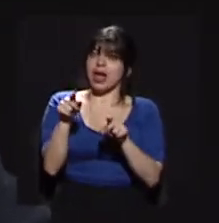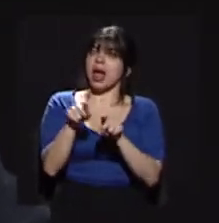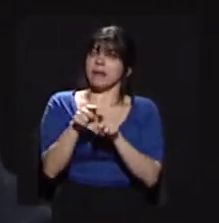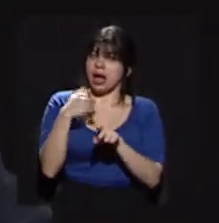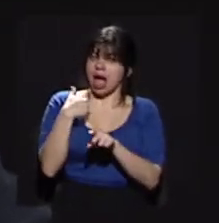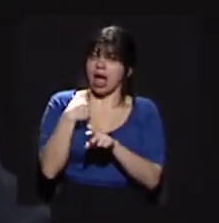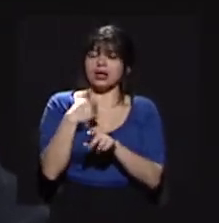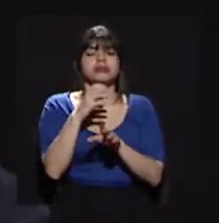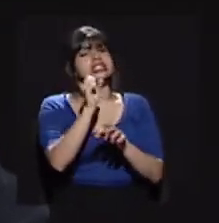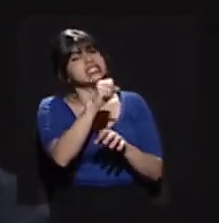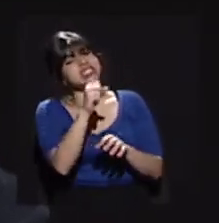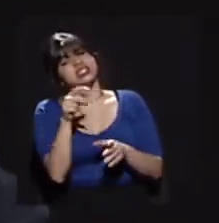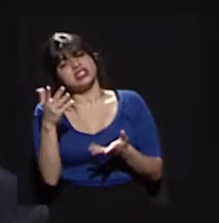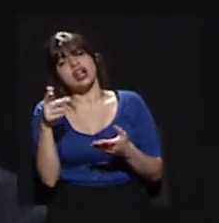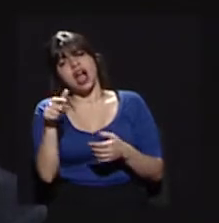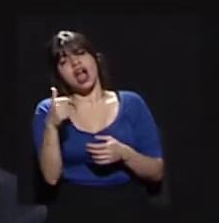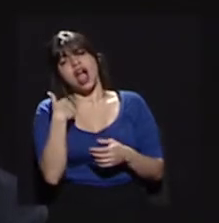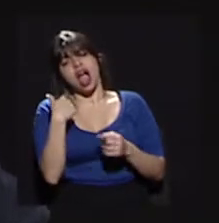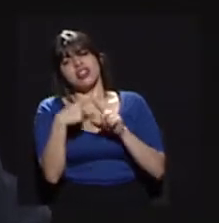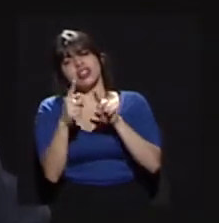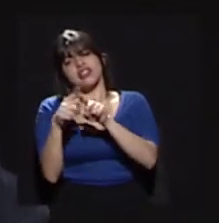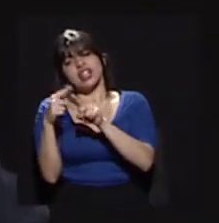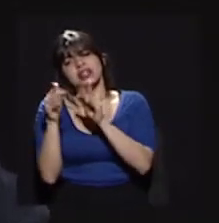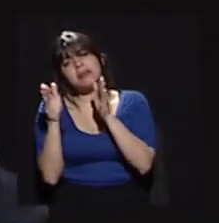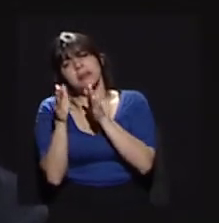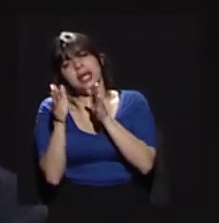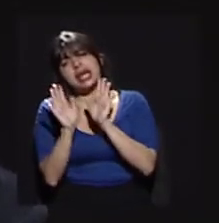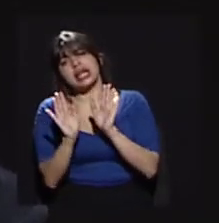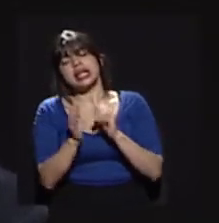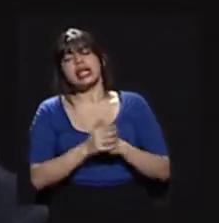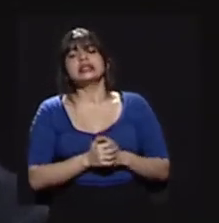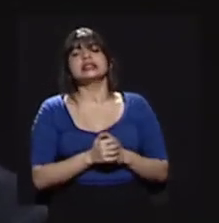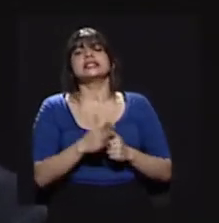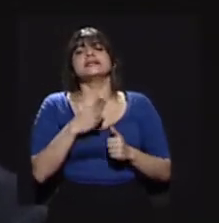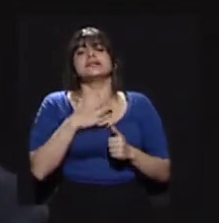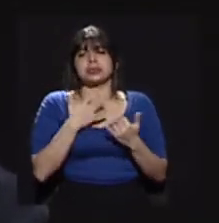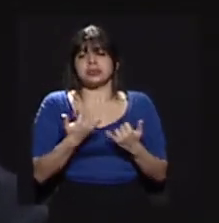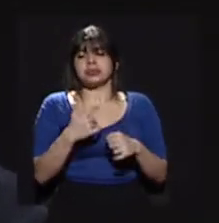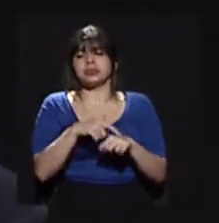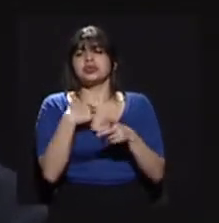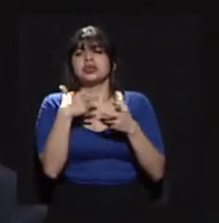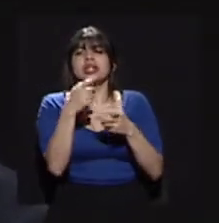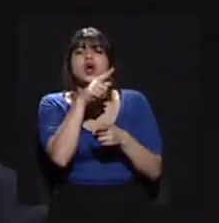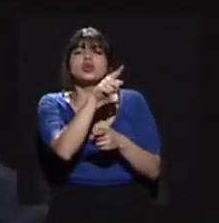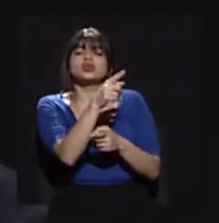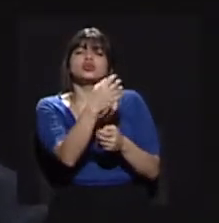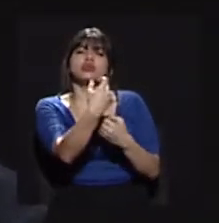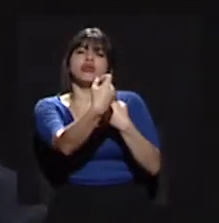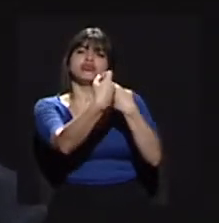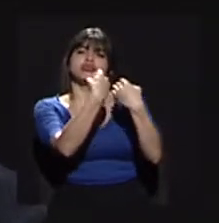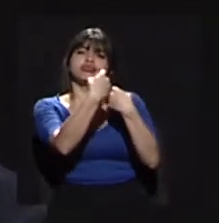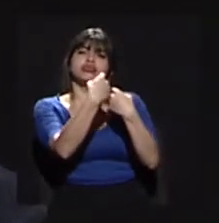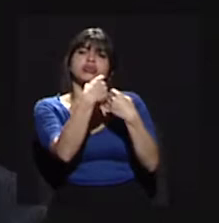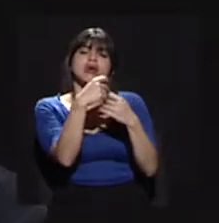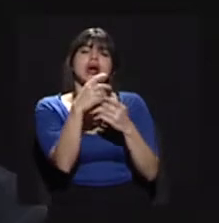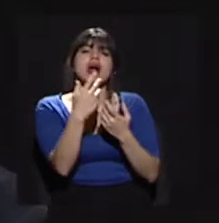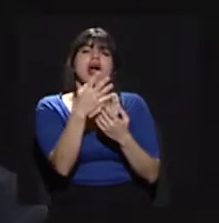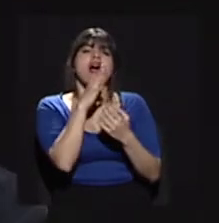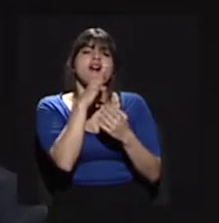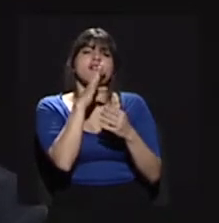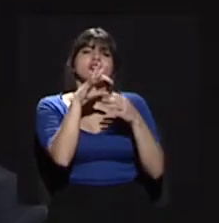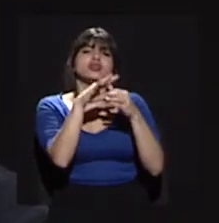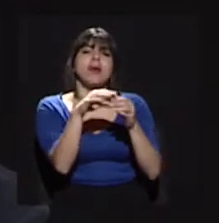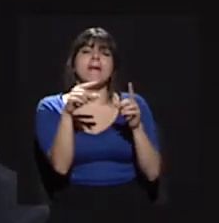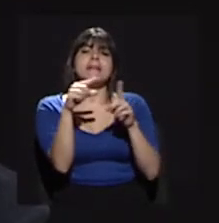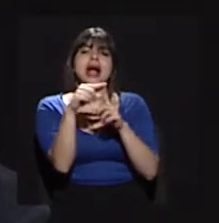15 si hay sus diferencias pequeñas quisiera que usted se refiriera a las palabras de don rolando